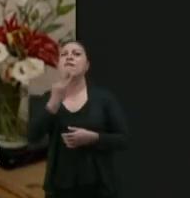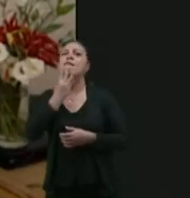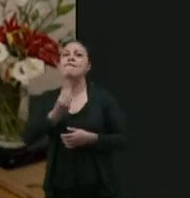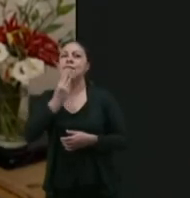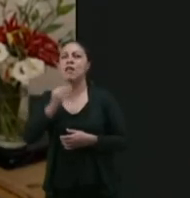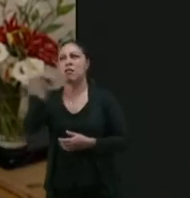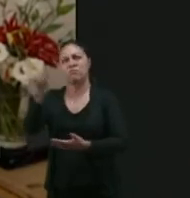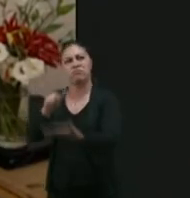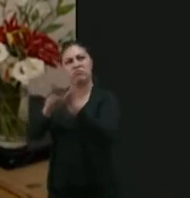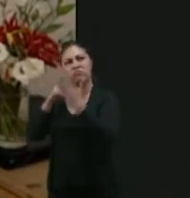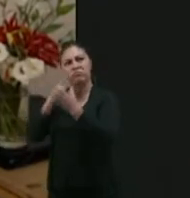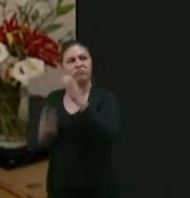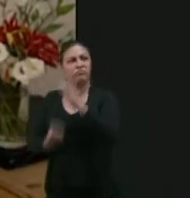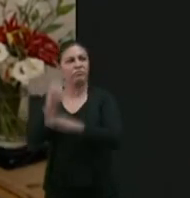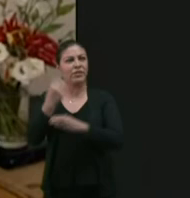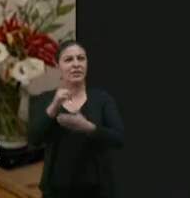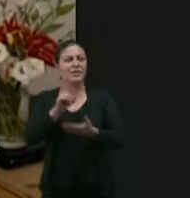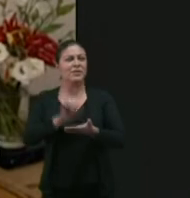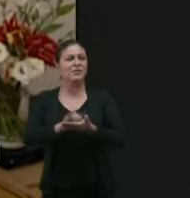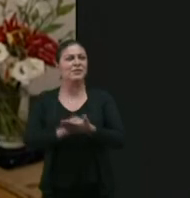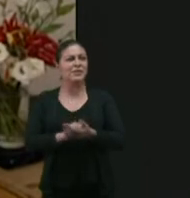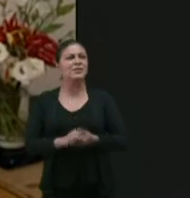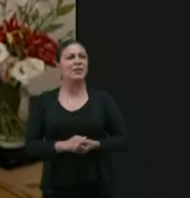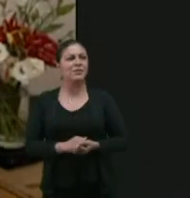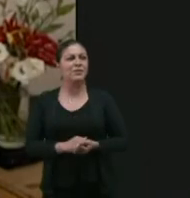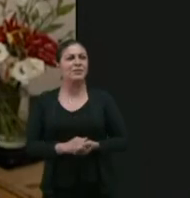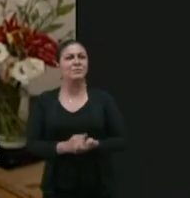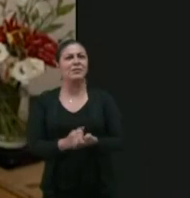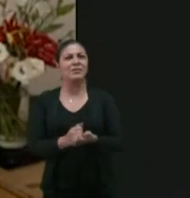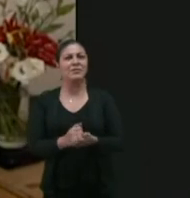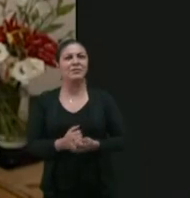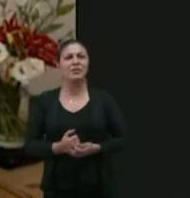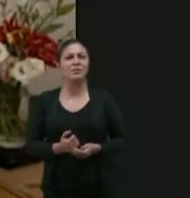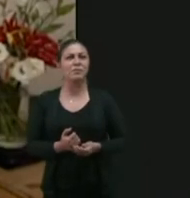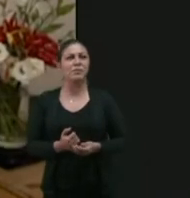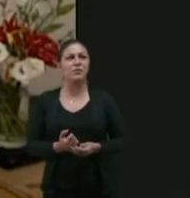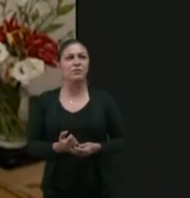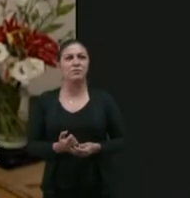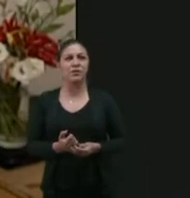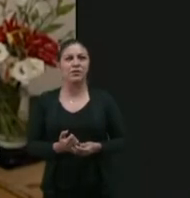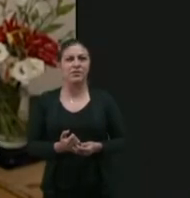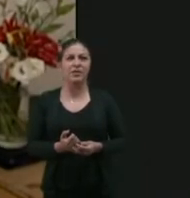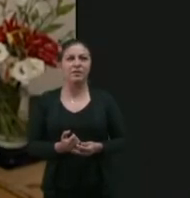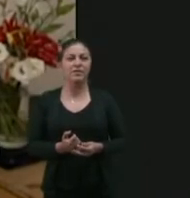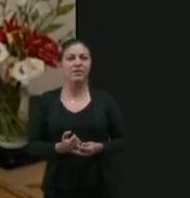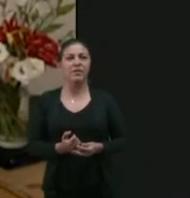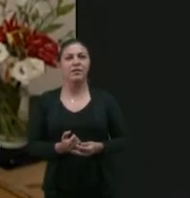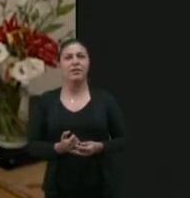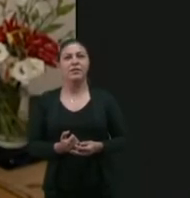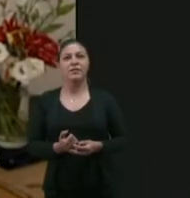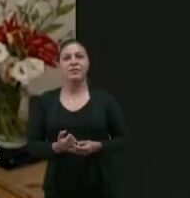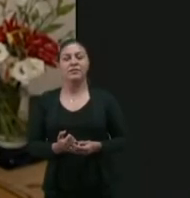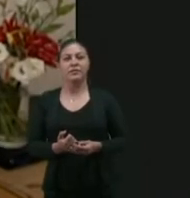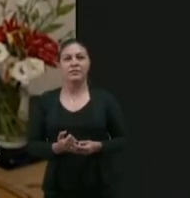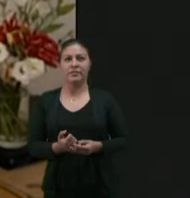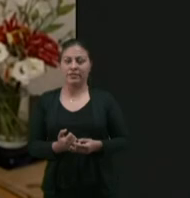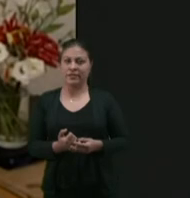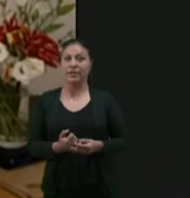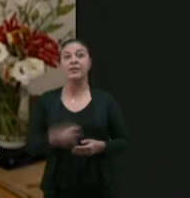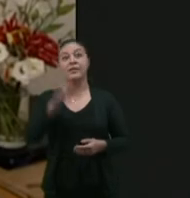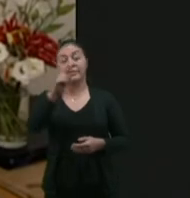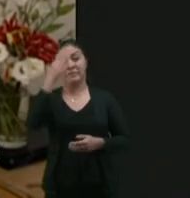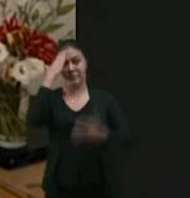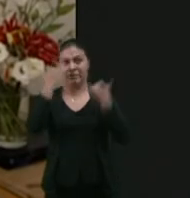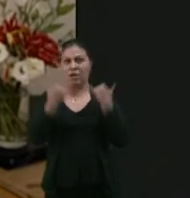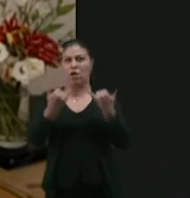ejemplo, mercados para varios startups 4G. Y Israel es un lugar muy pequeño, es un lugar con unas startups